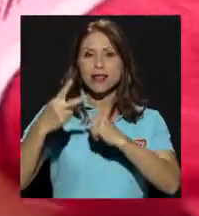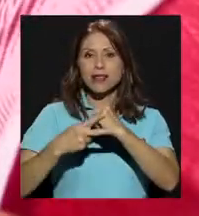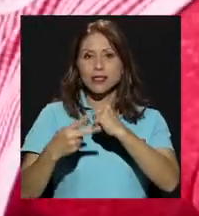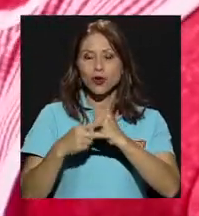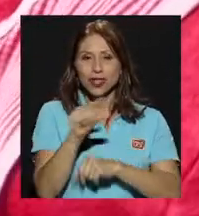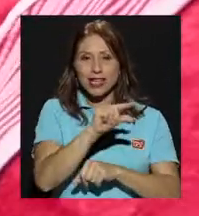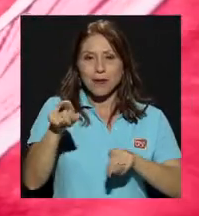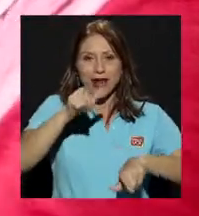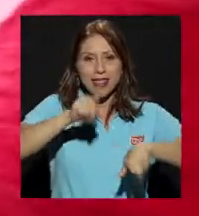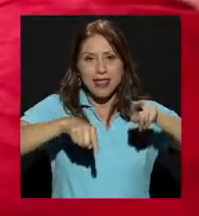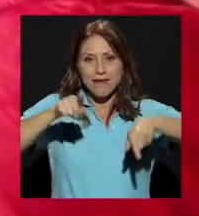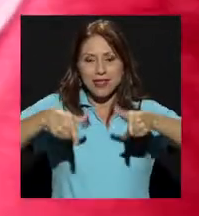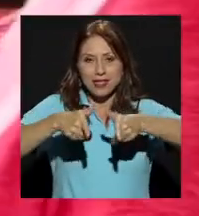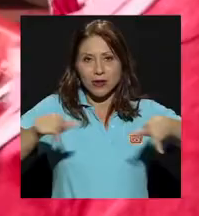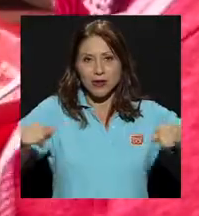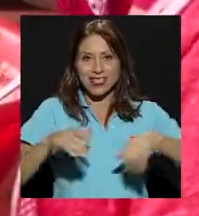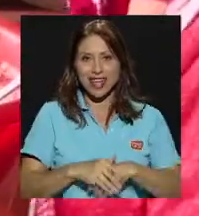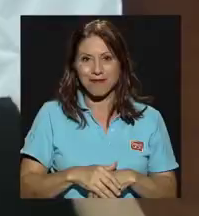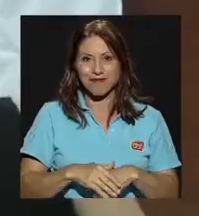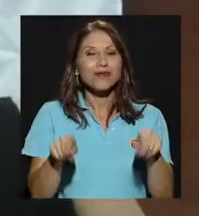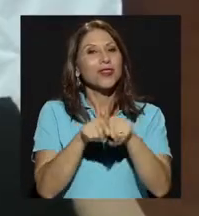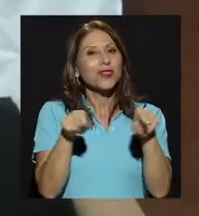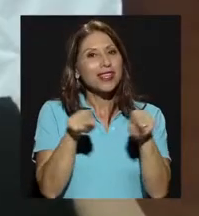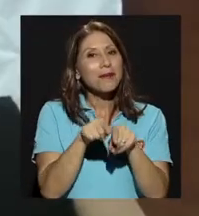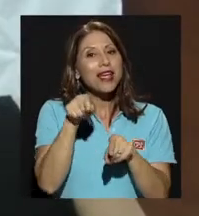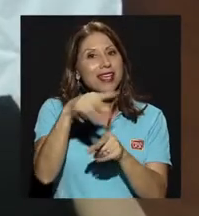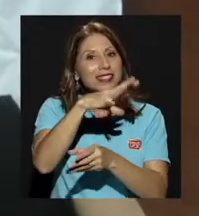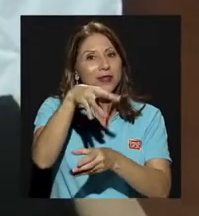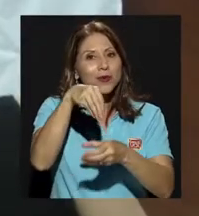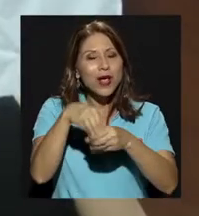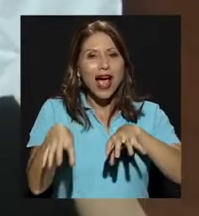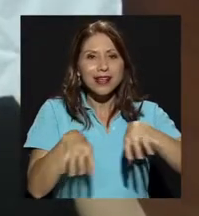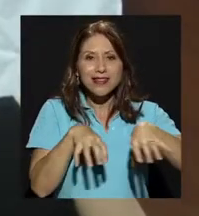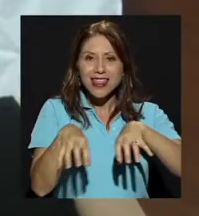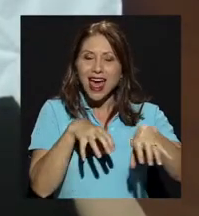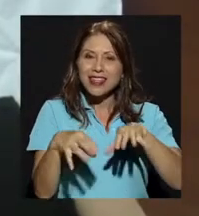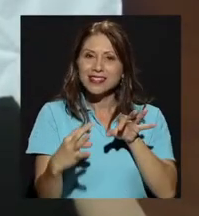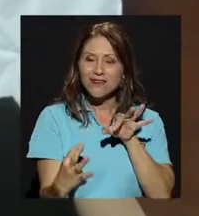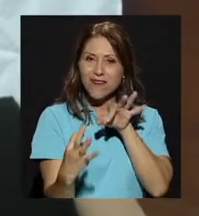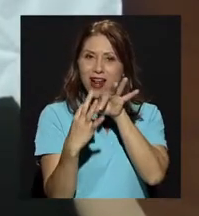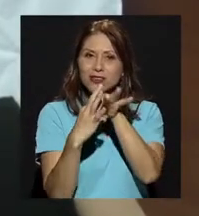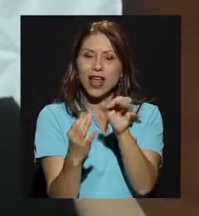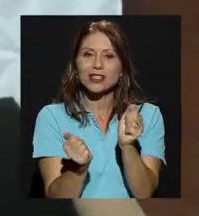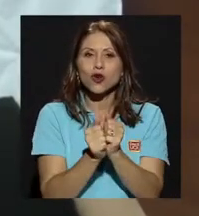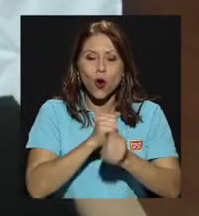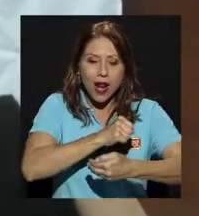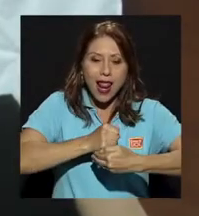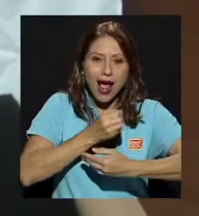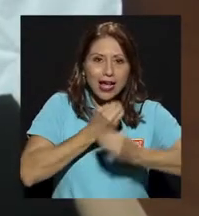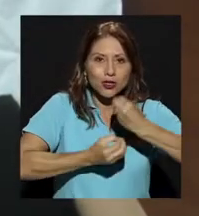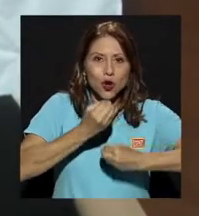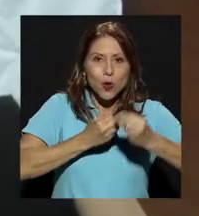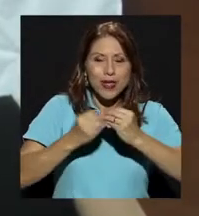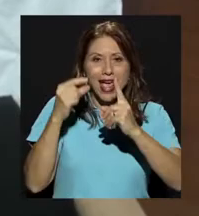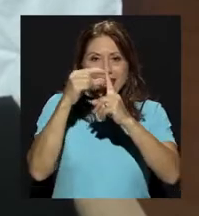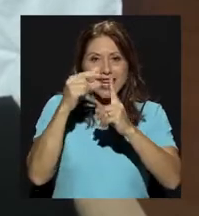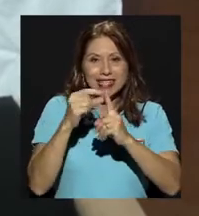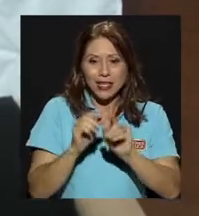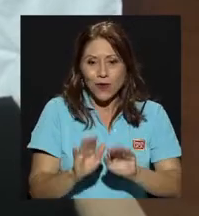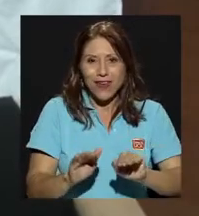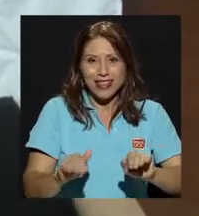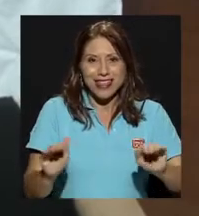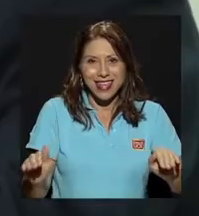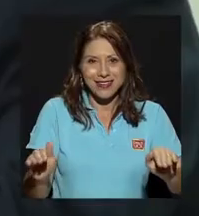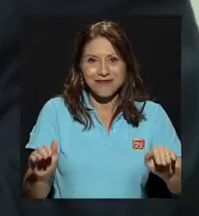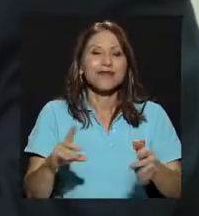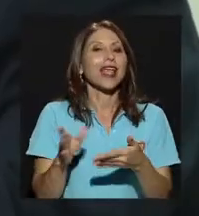de la Semana de la Diversidad Lingüística, donde también se incluyeron actividades relacionadas con la gastronomía en el léxico